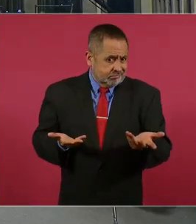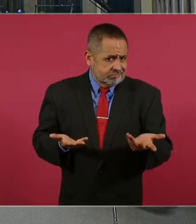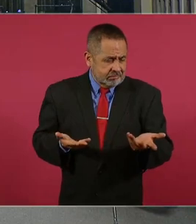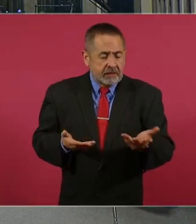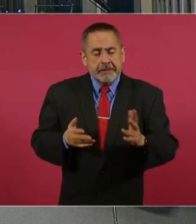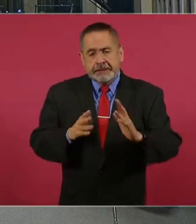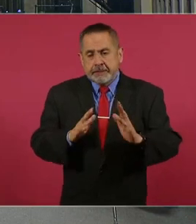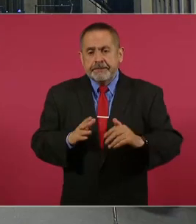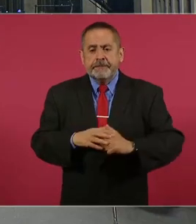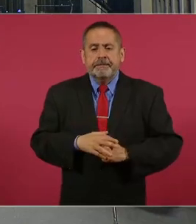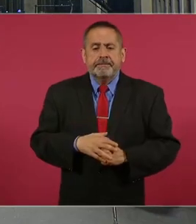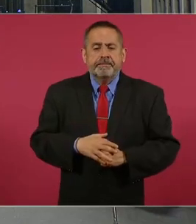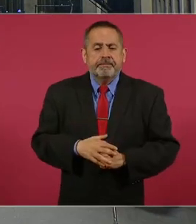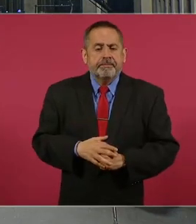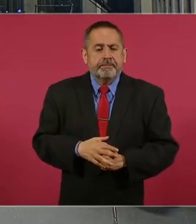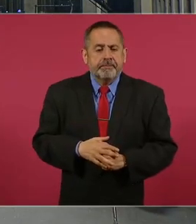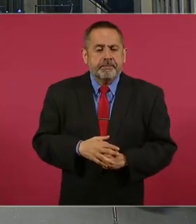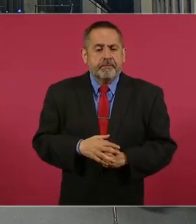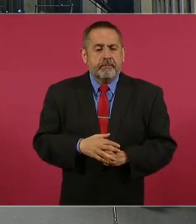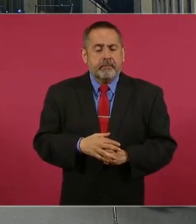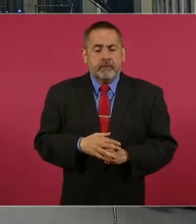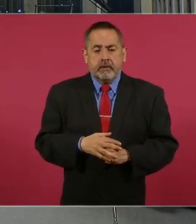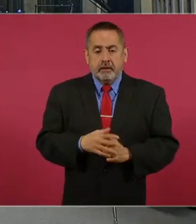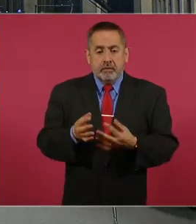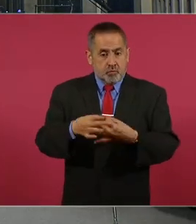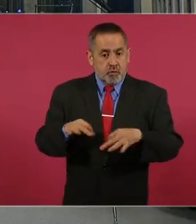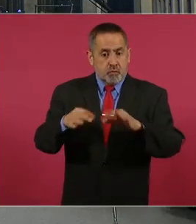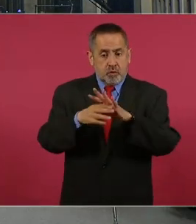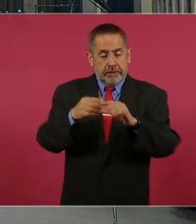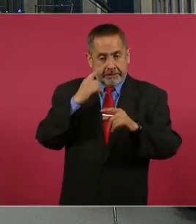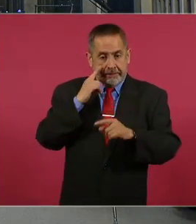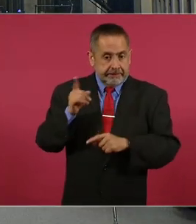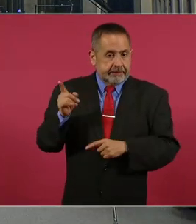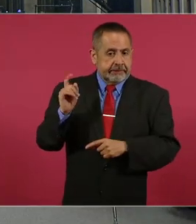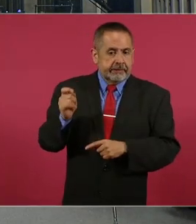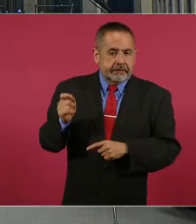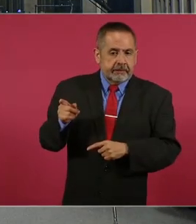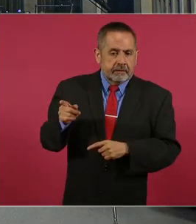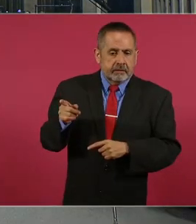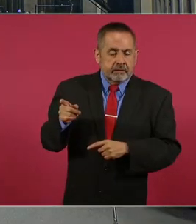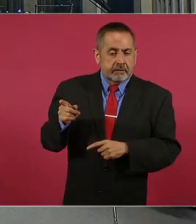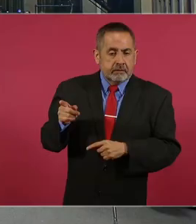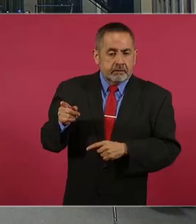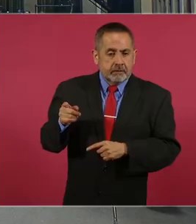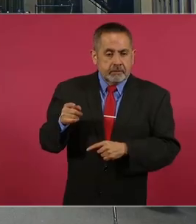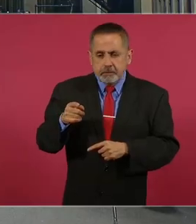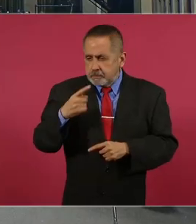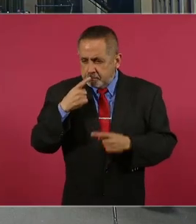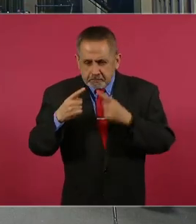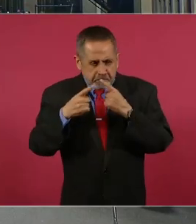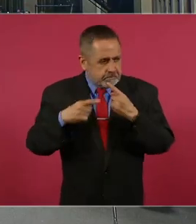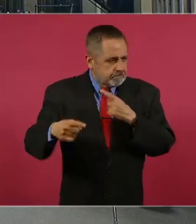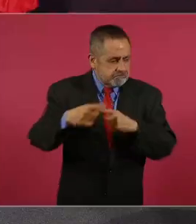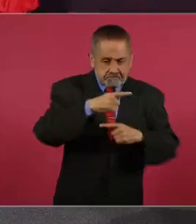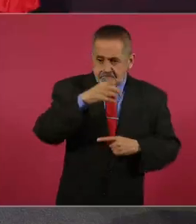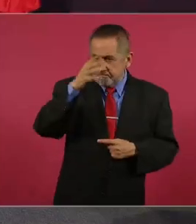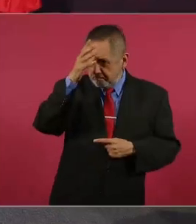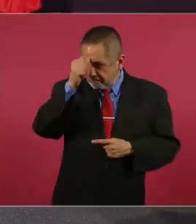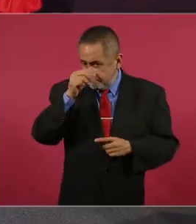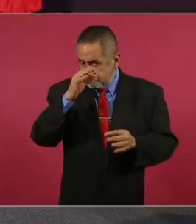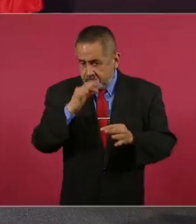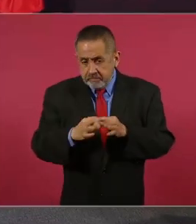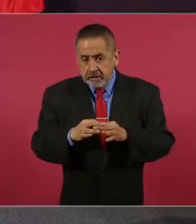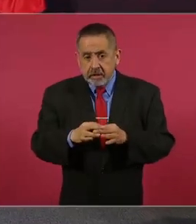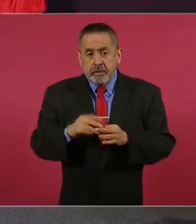Entonces, es muy importante porque se llegó a un acuerdo, pero a partir